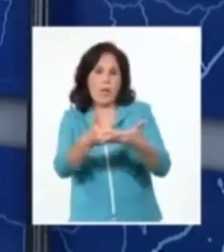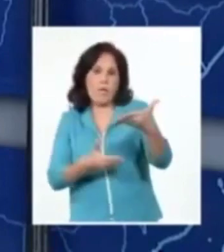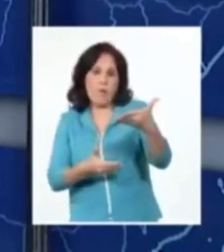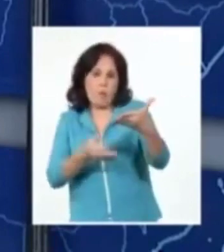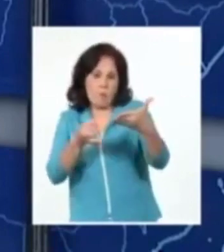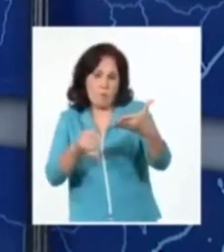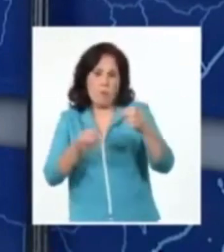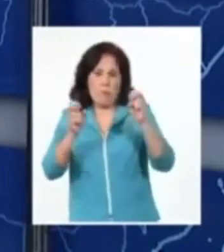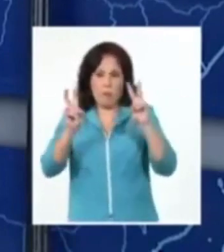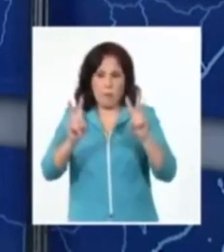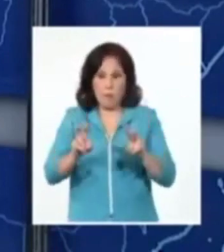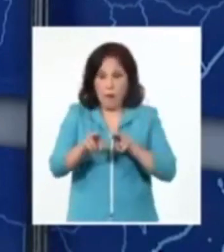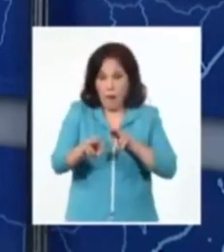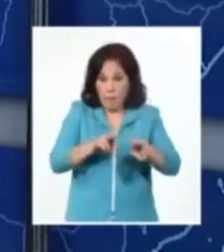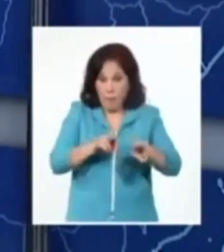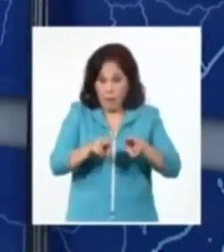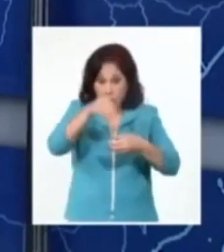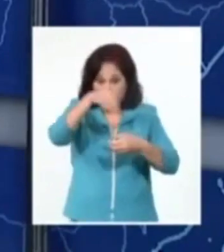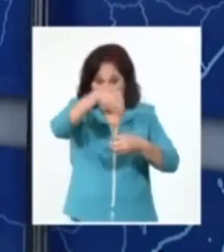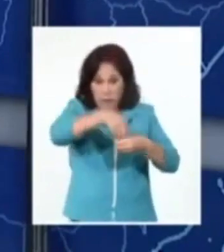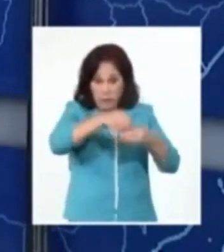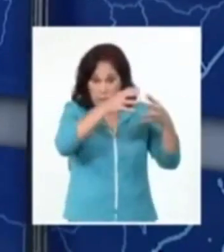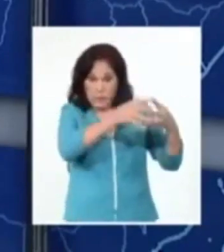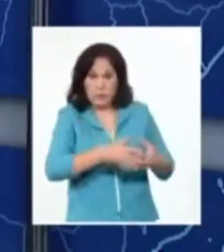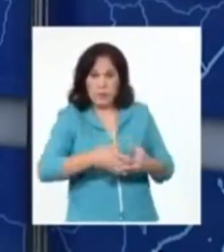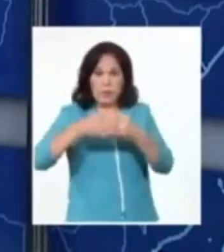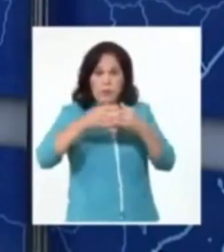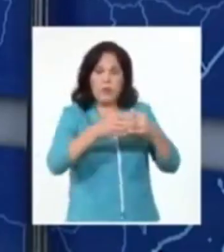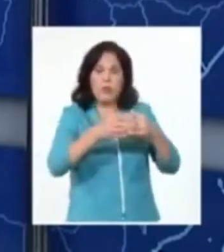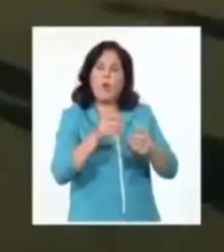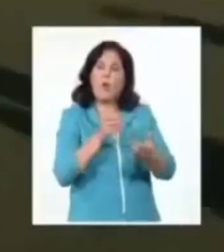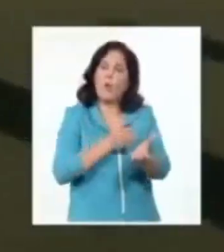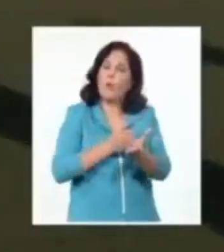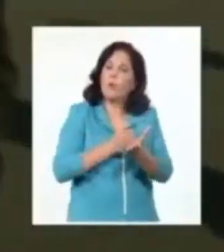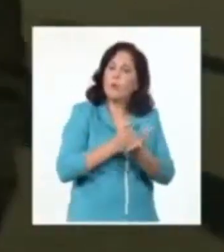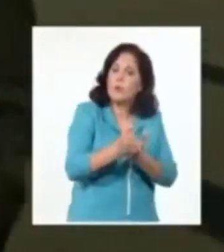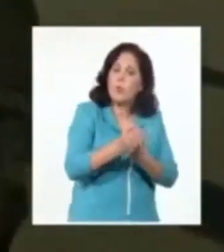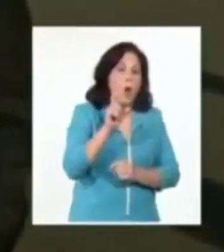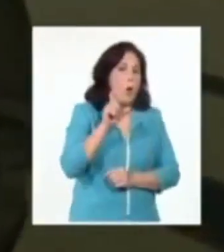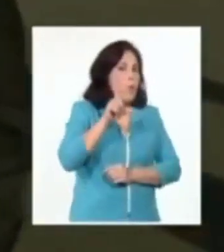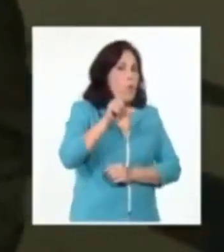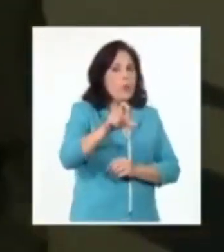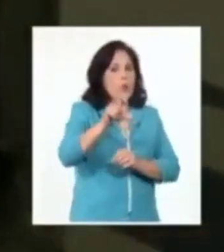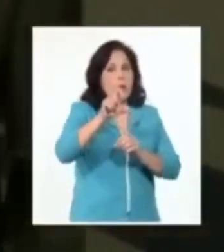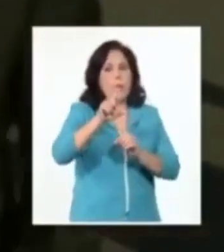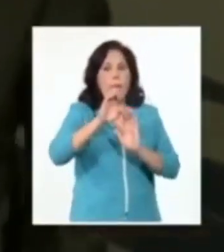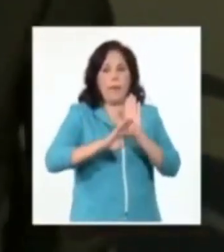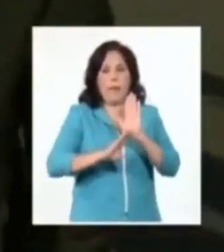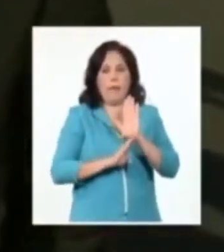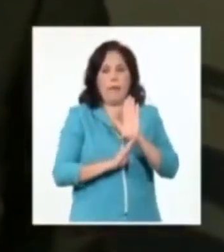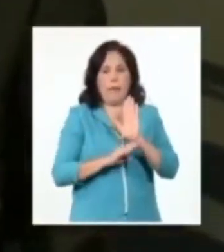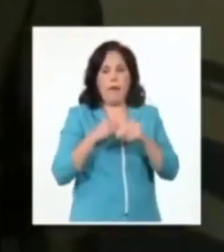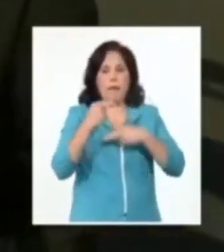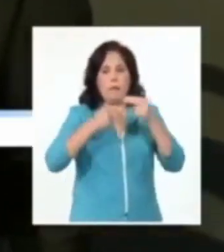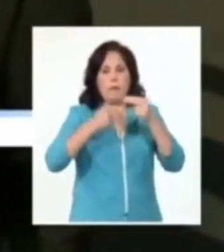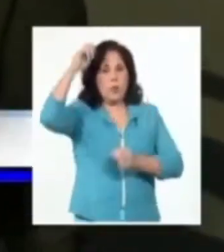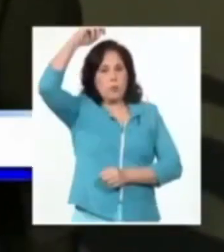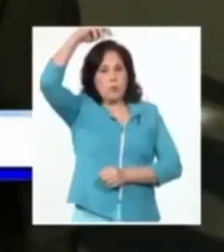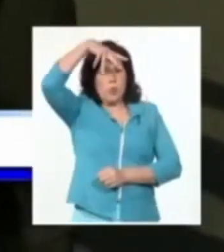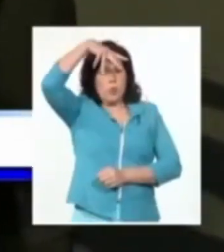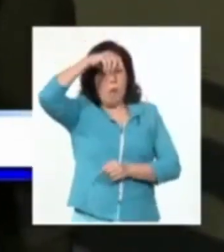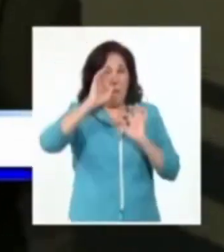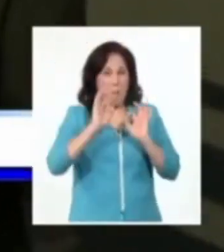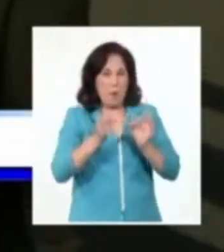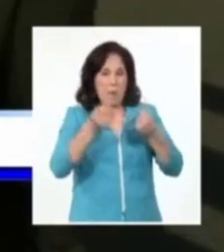tema. La administración del presidente Joe Biden decide continuar con una de las últimas medidas promulgadas por Donald Trump como parte de